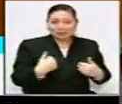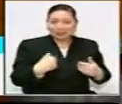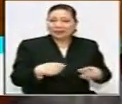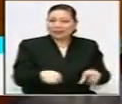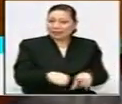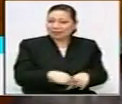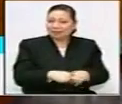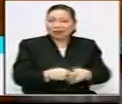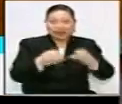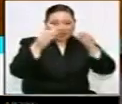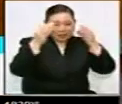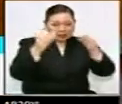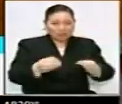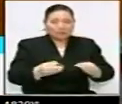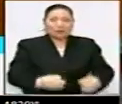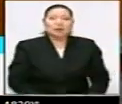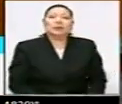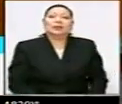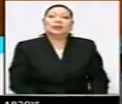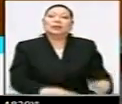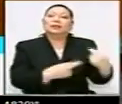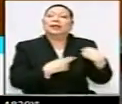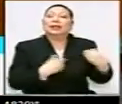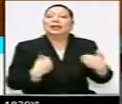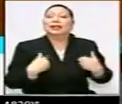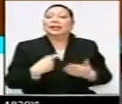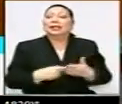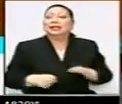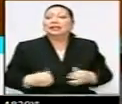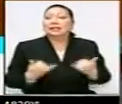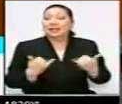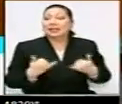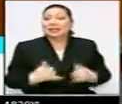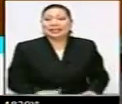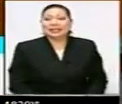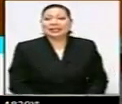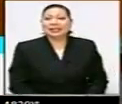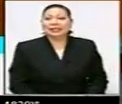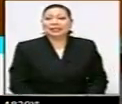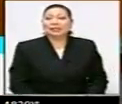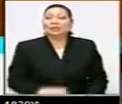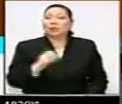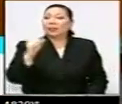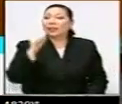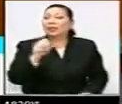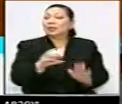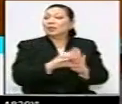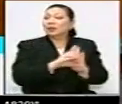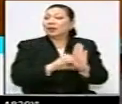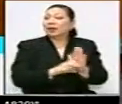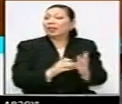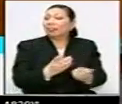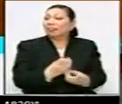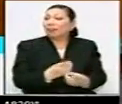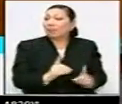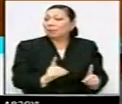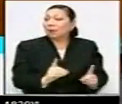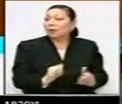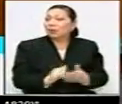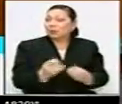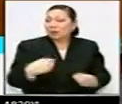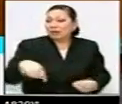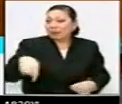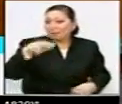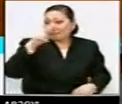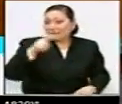que reafirmarnos en el rol que debe jugar en ese Estado de Derecho Constitucional Democrático un Parlamento como el